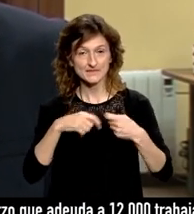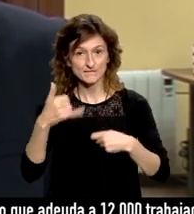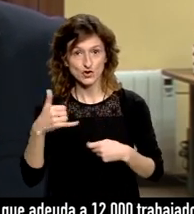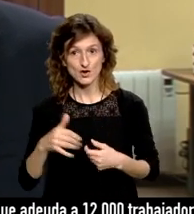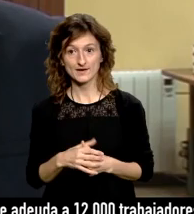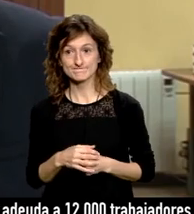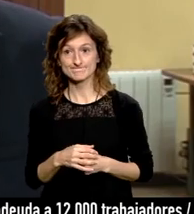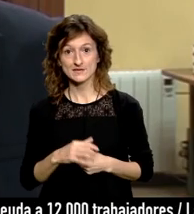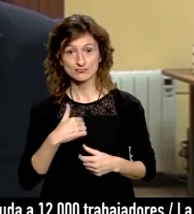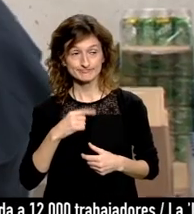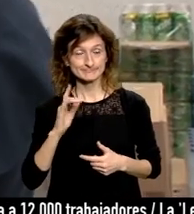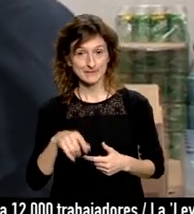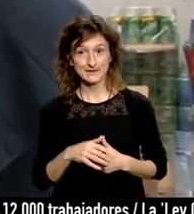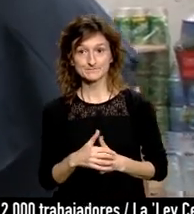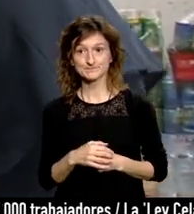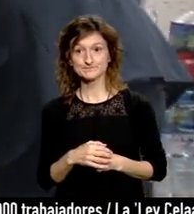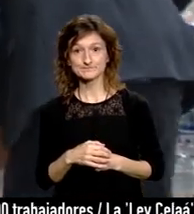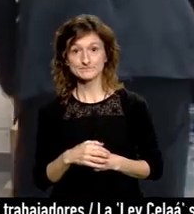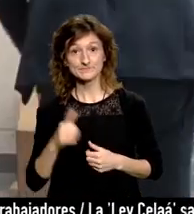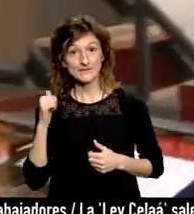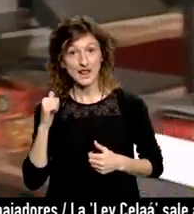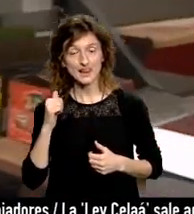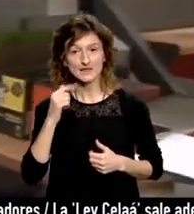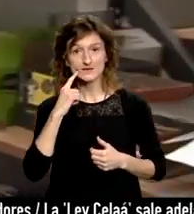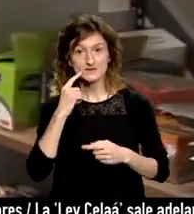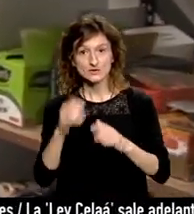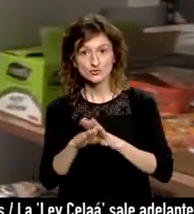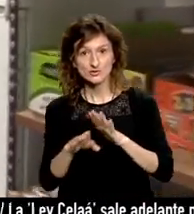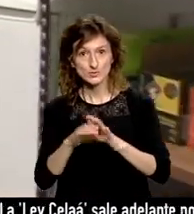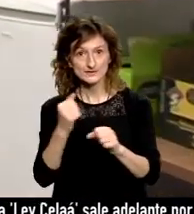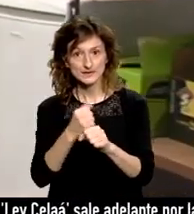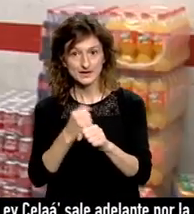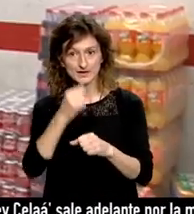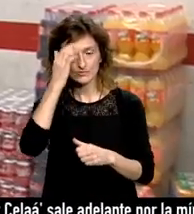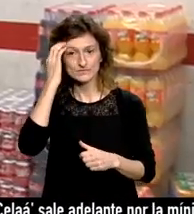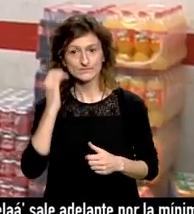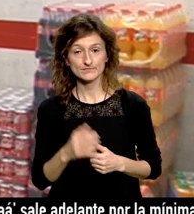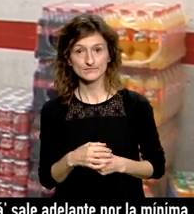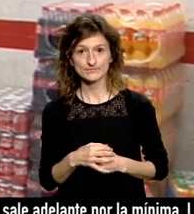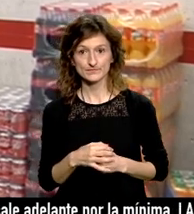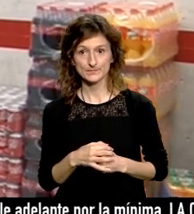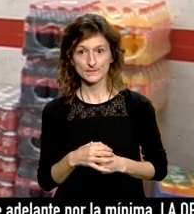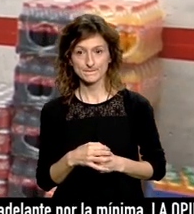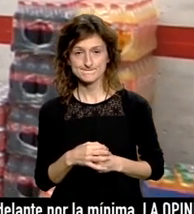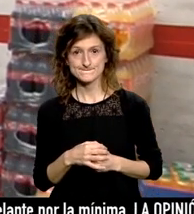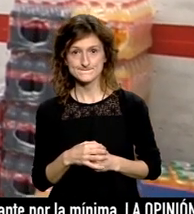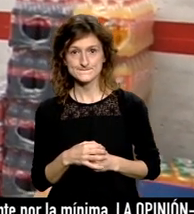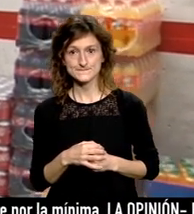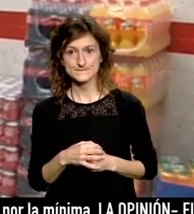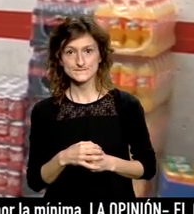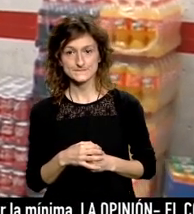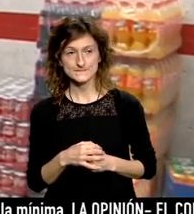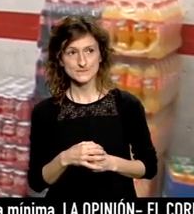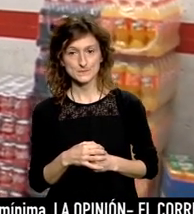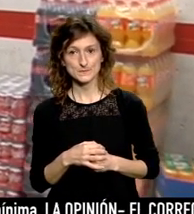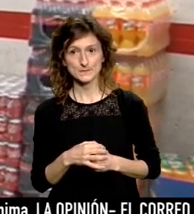ventas y lo notamos nosotros. Pero Román González sigue al pie del cañón. En 5 minutos estoy ahí, ¿eh? Vale, ¿de acuerdo? Vale, un